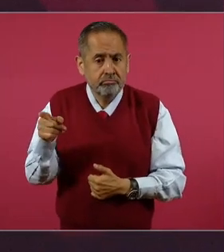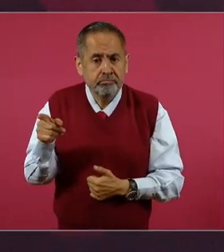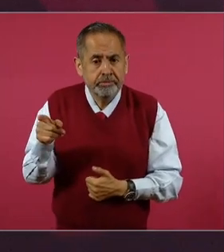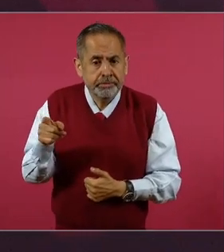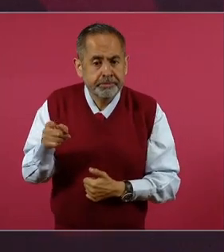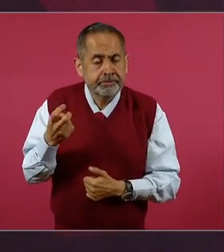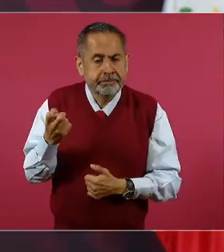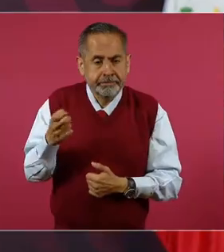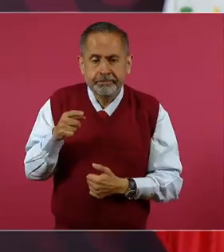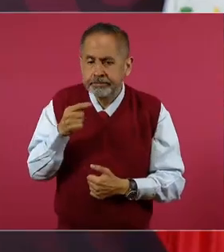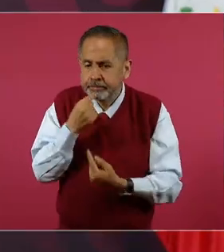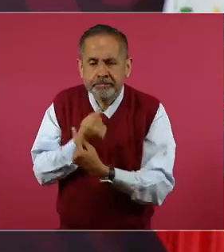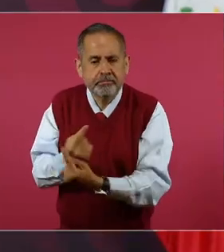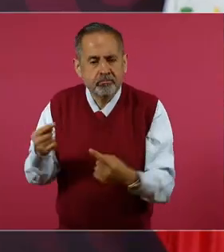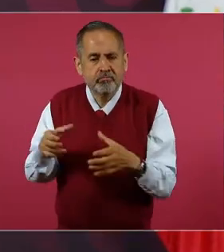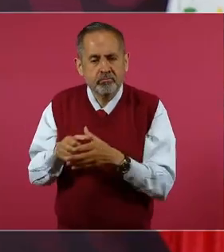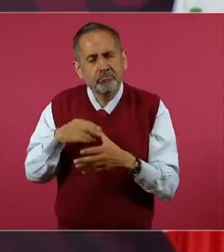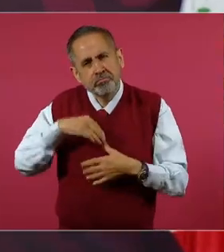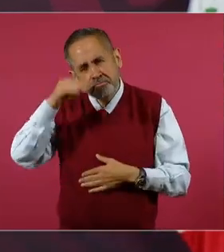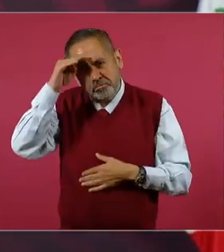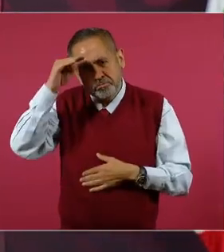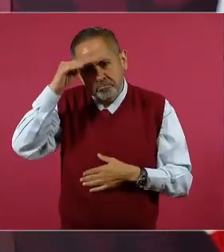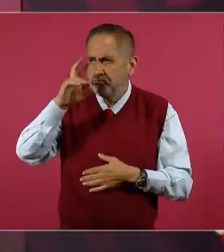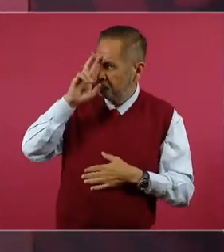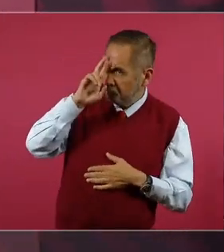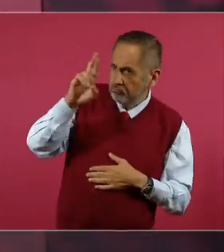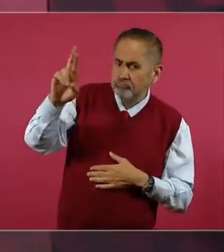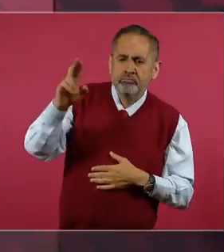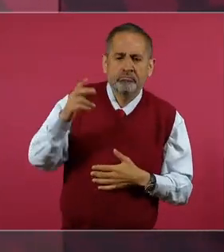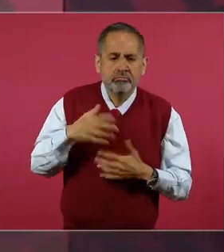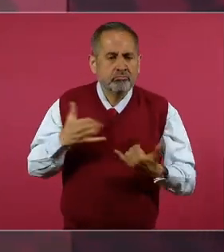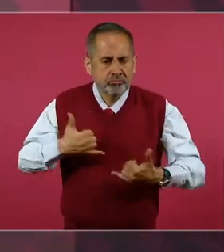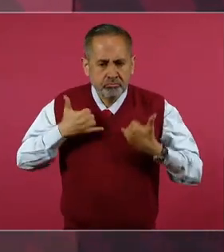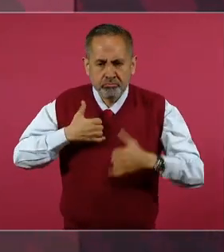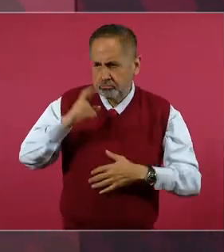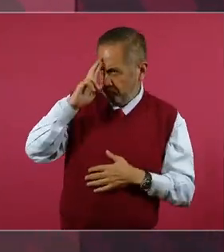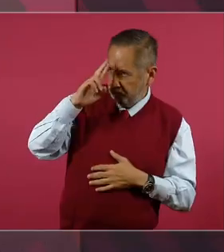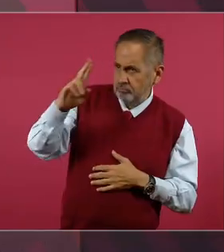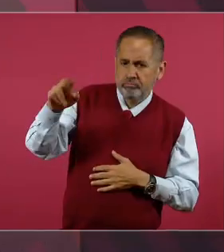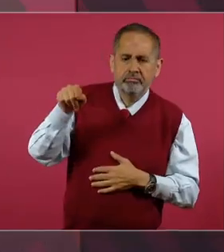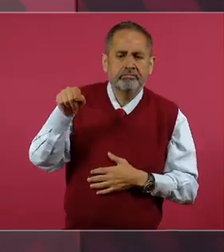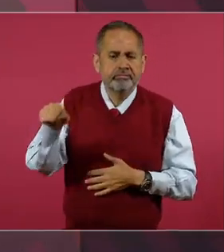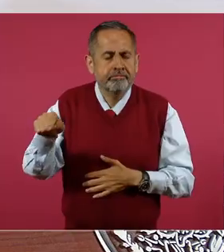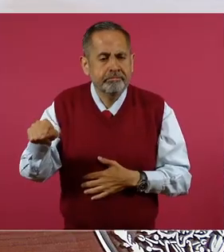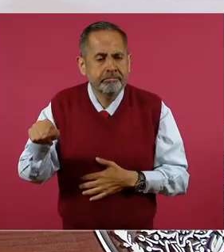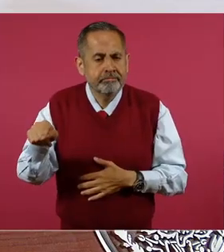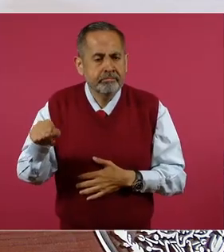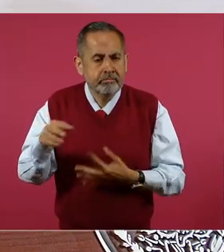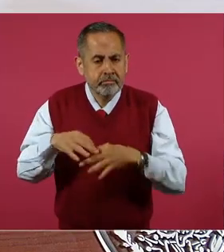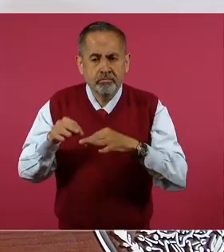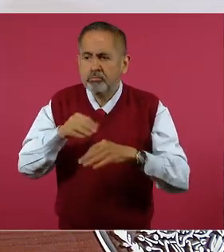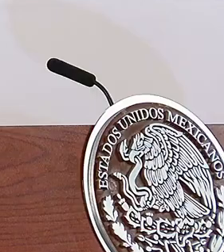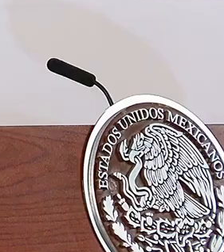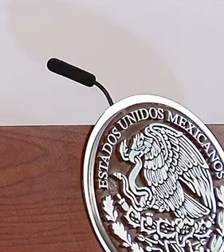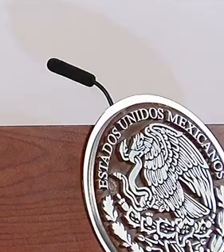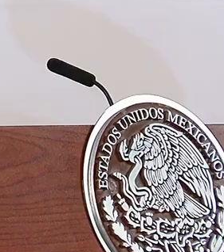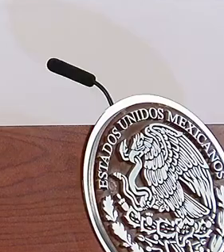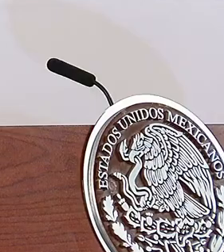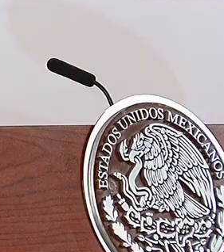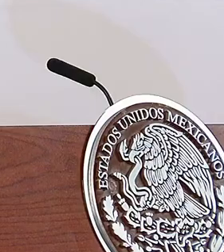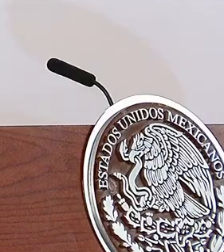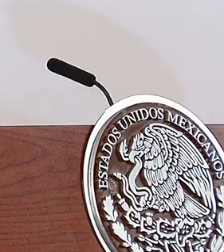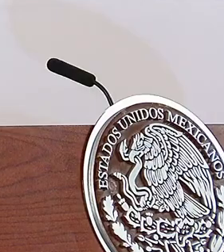y los niños los respetan y los jóvenes los respetan a los ancianos y los cuidan.